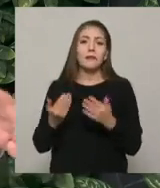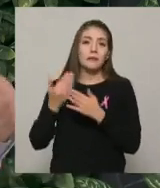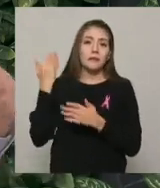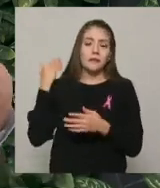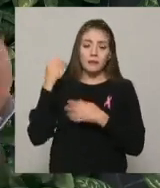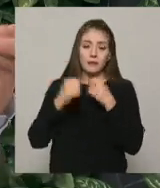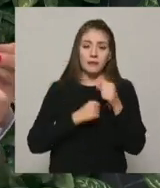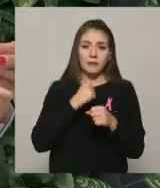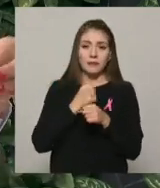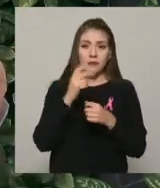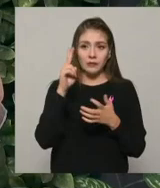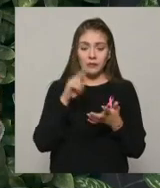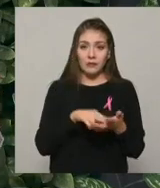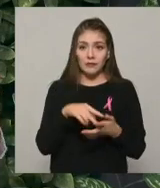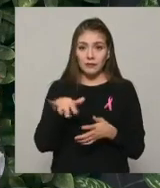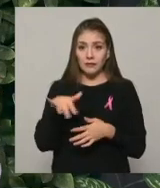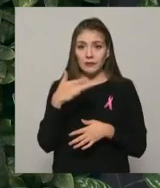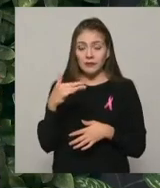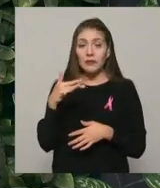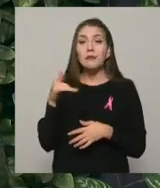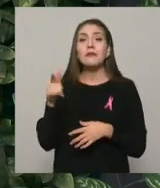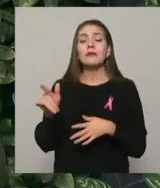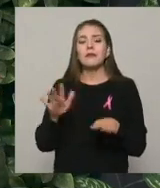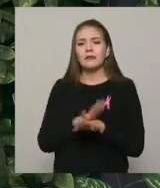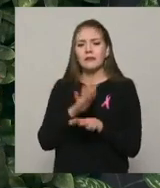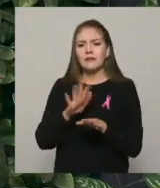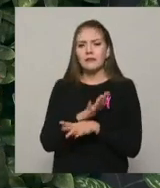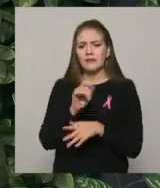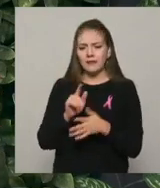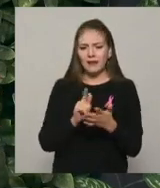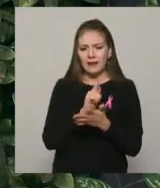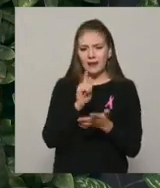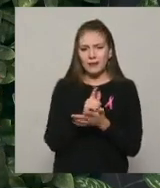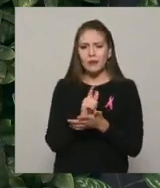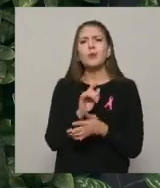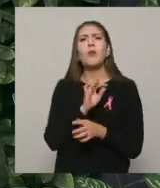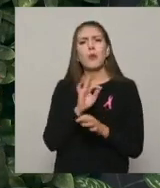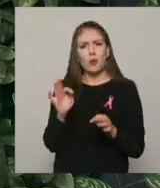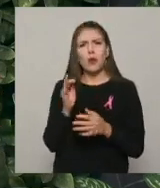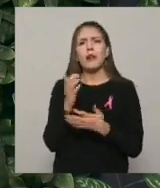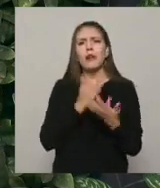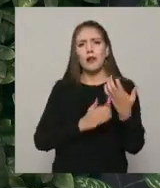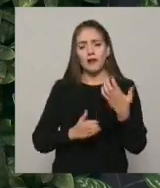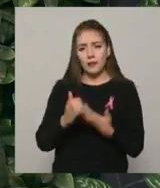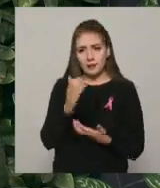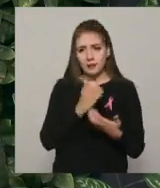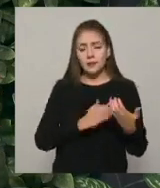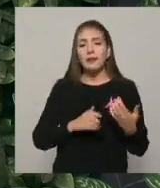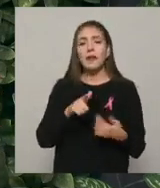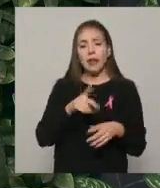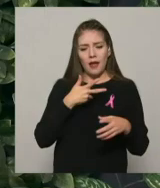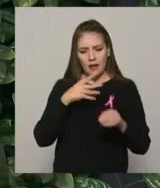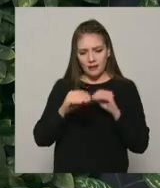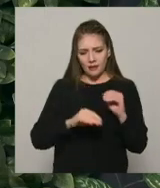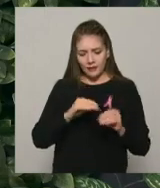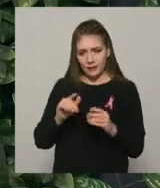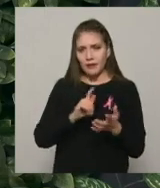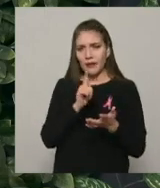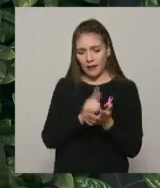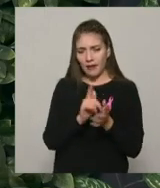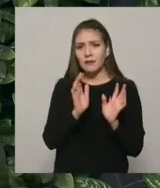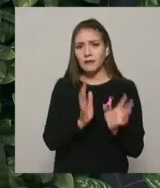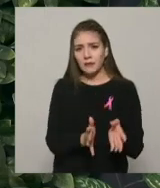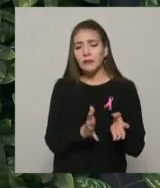ley en la que ya se podía comercializar, pero incluso, o sea, eso se hizo en la ley, pero no hubo como